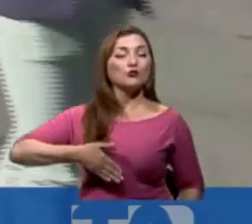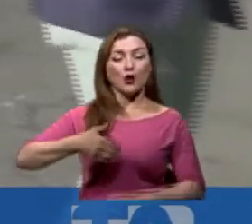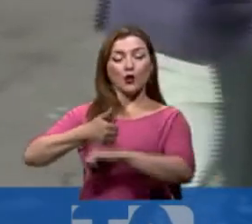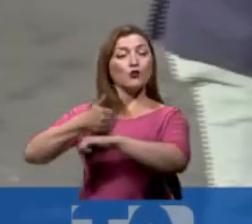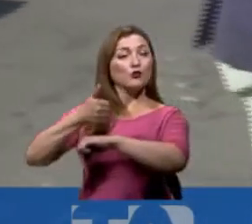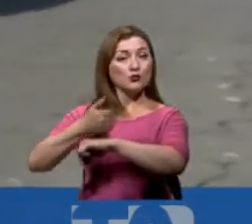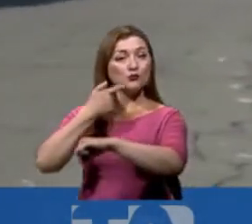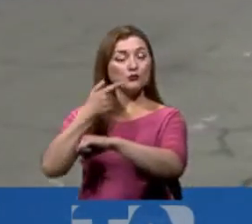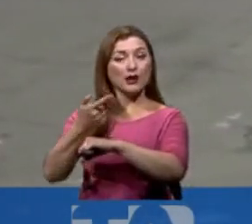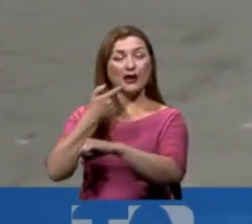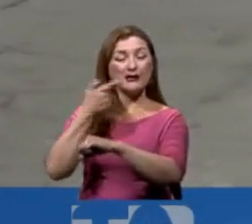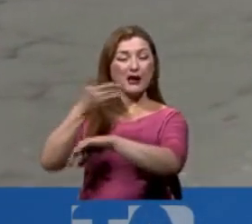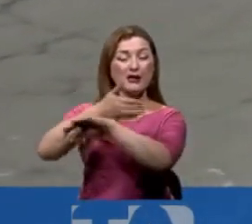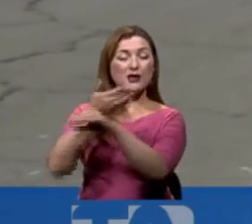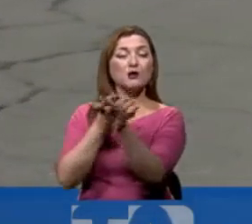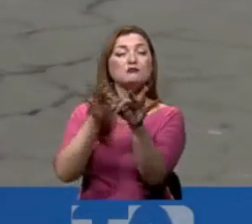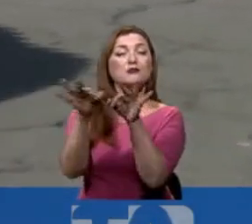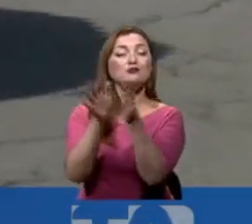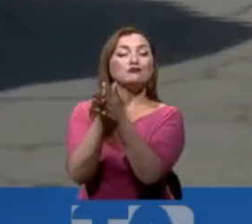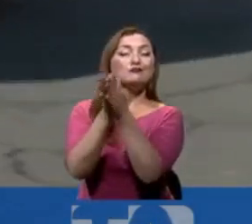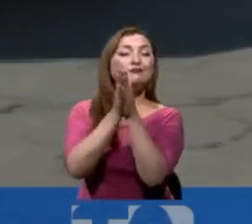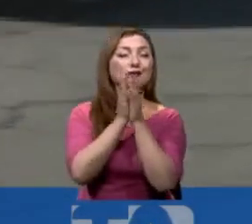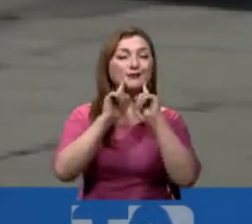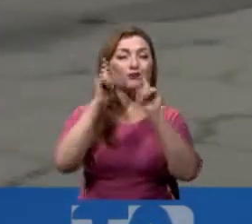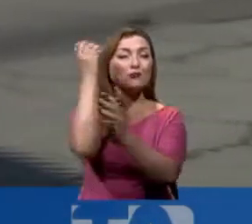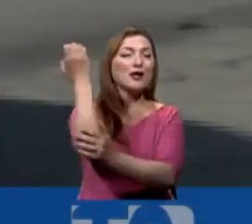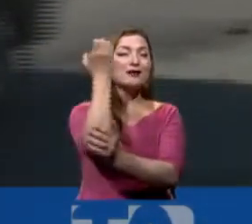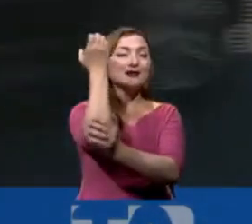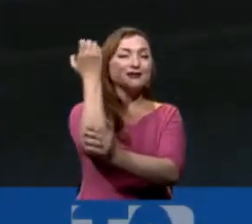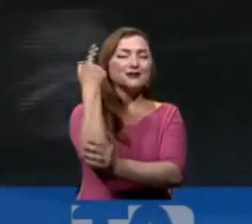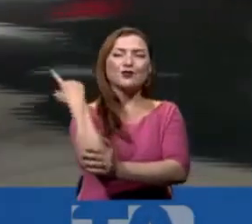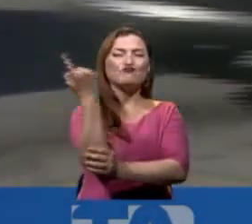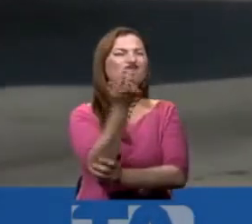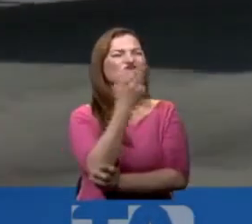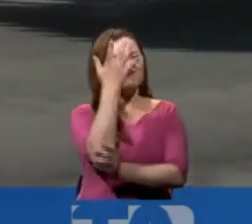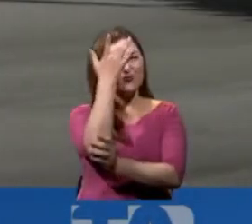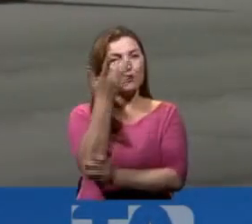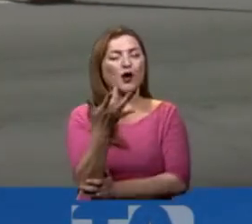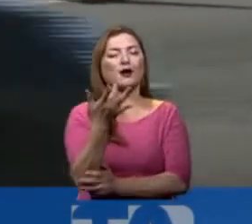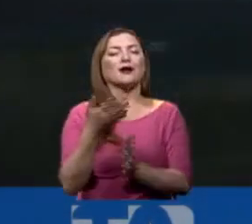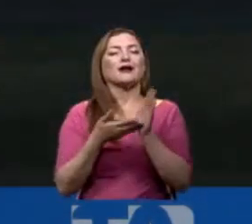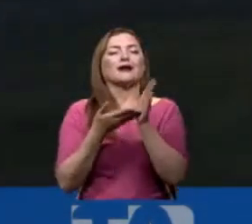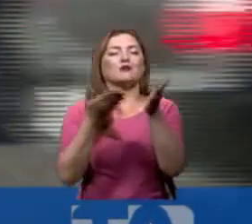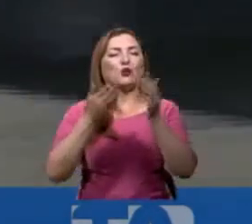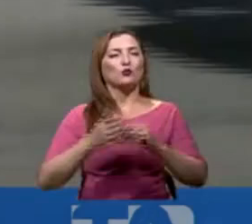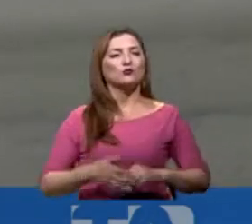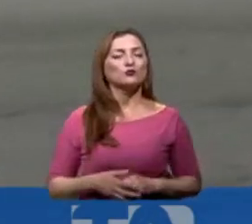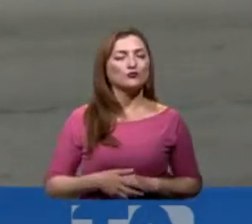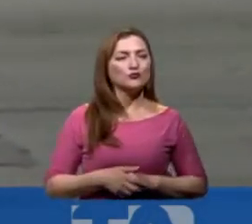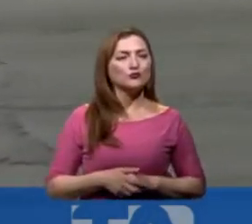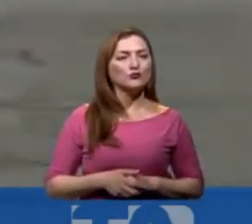autoridades locales, como bien mencionan, están pidiendo declarar la emergencia a esta ruta. Ya no podemos hablar